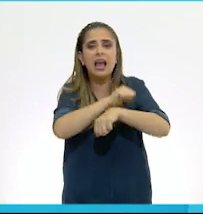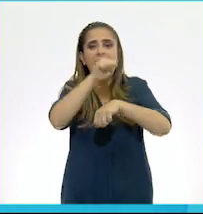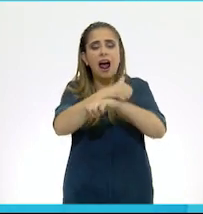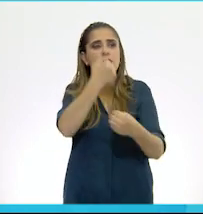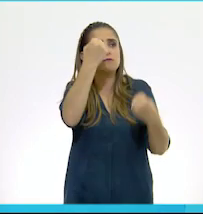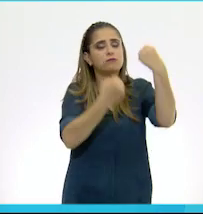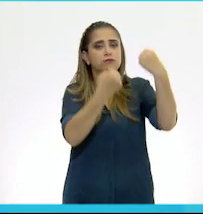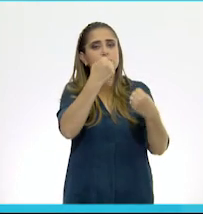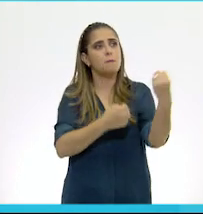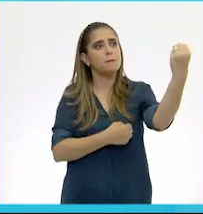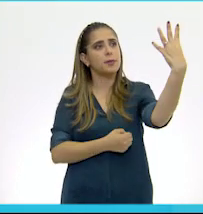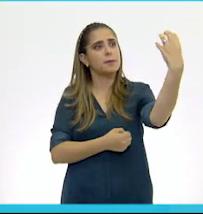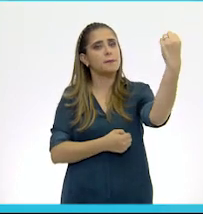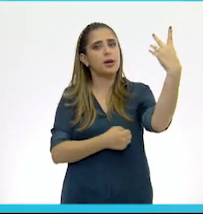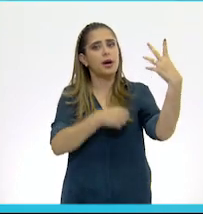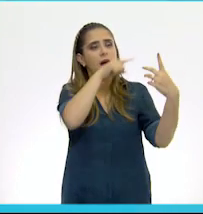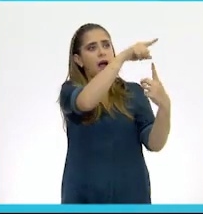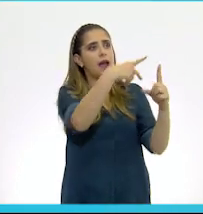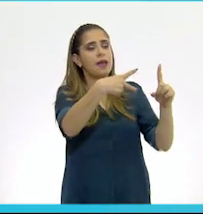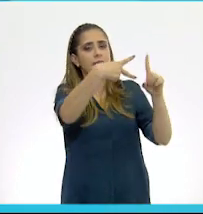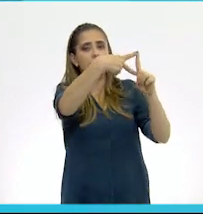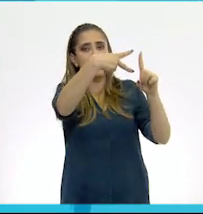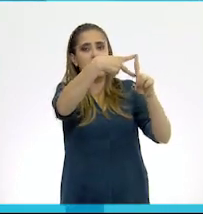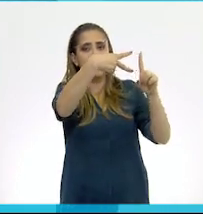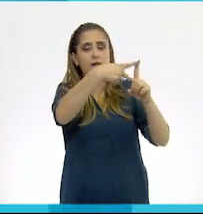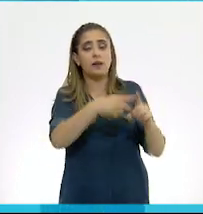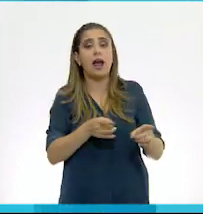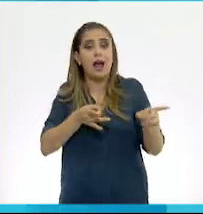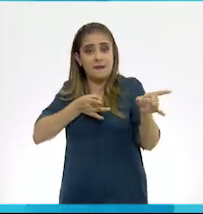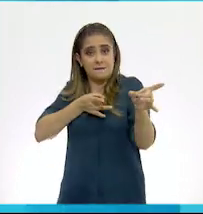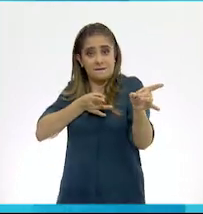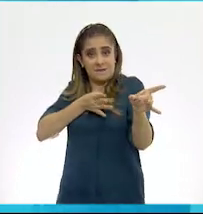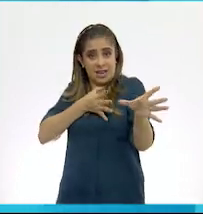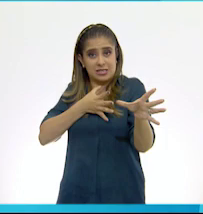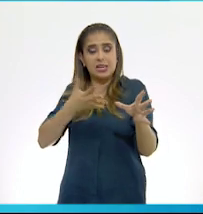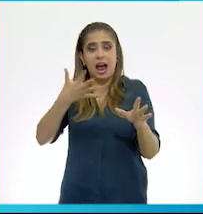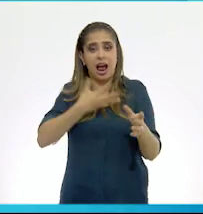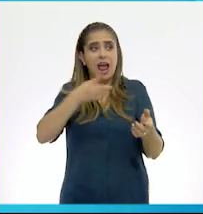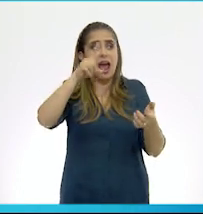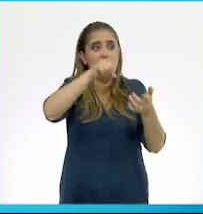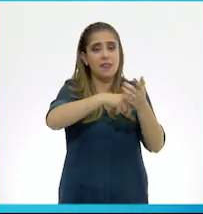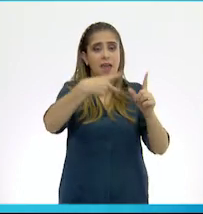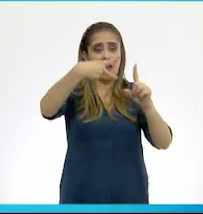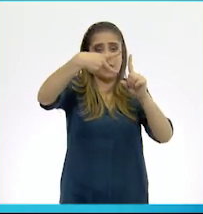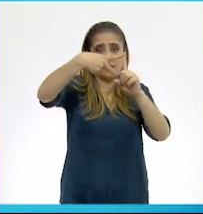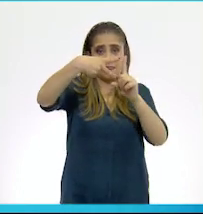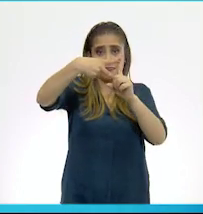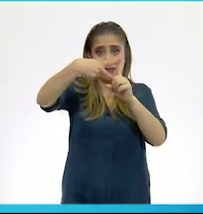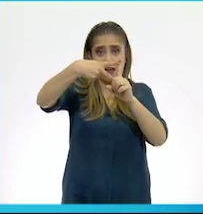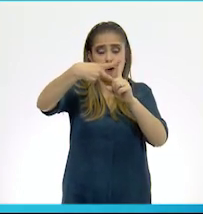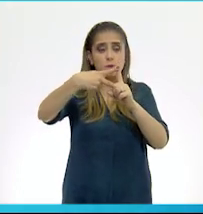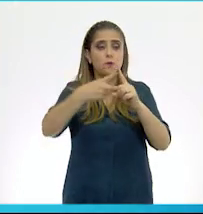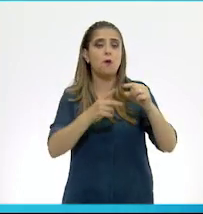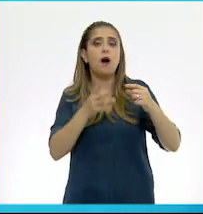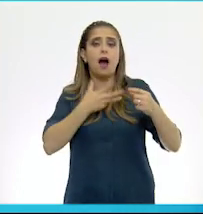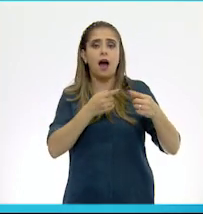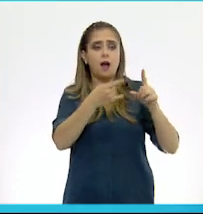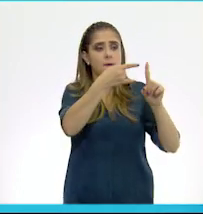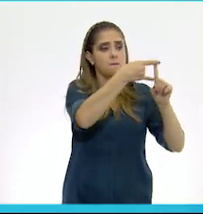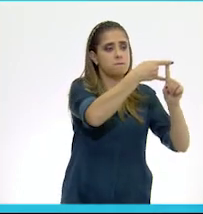sí, tienes razón! La flecha es un triángulo pegado a un rectángulo.